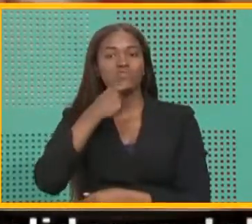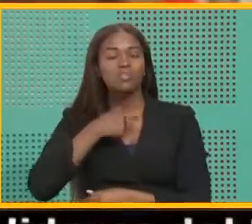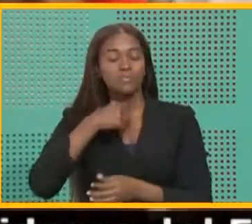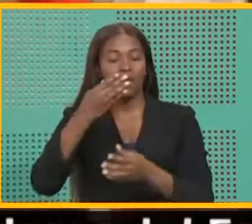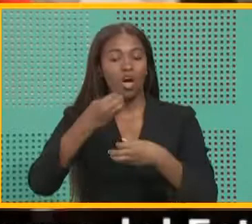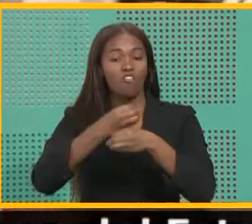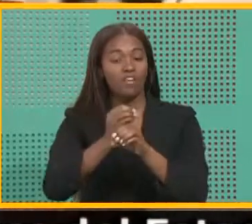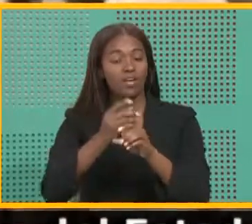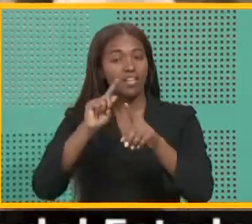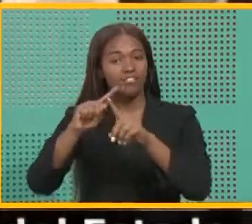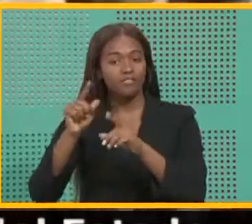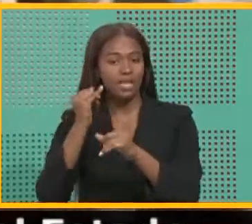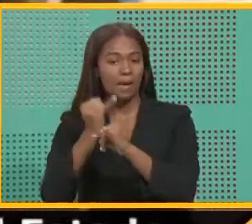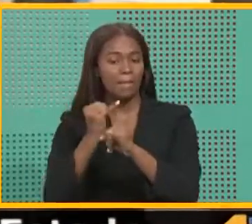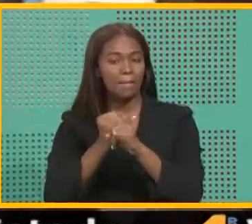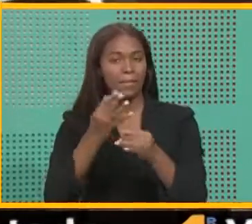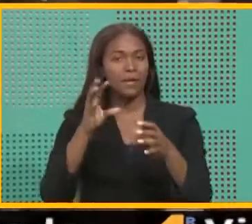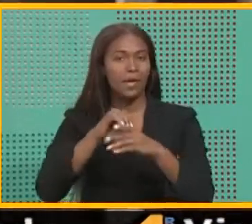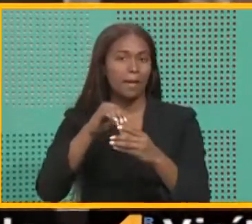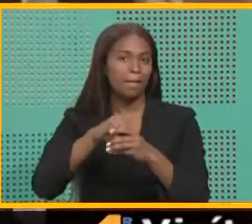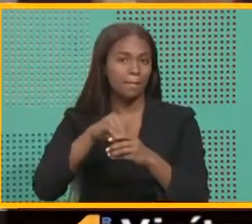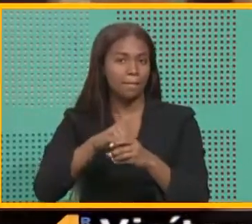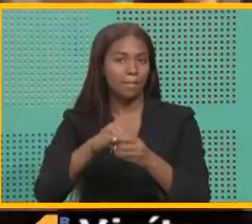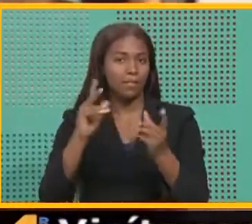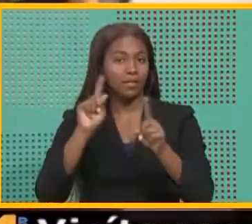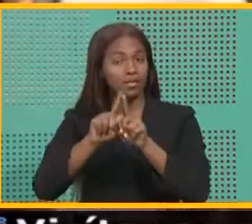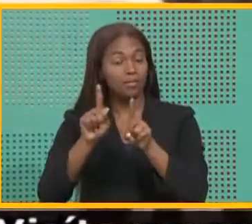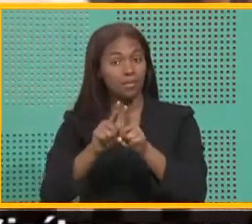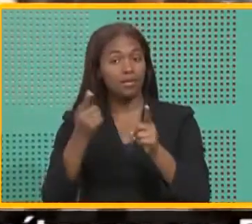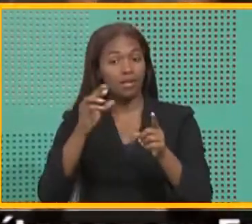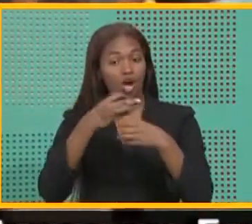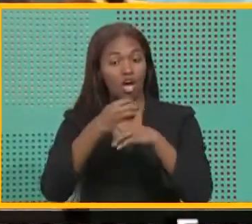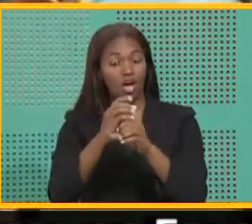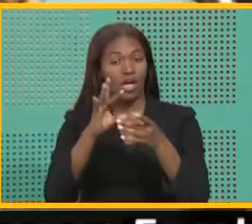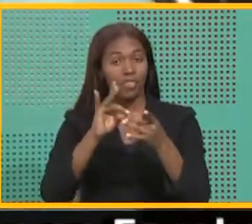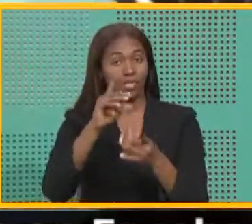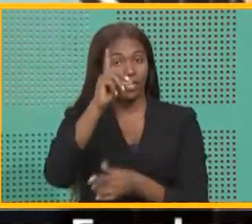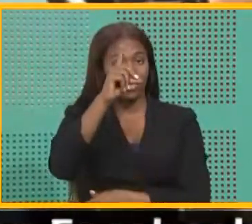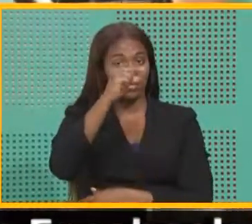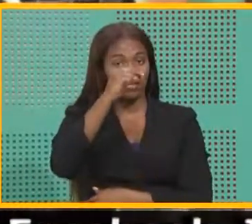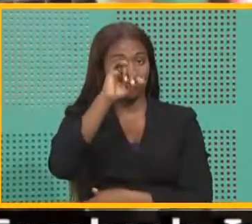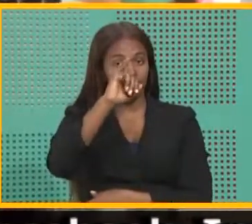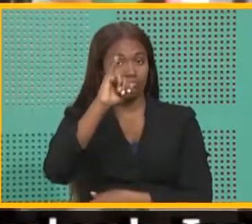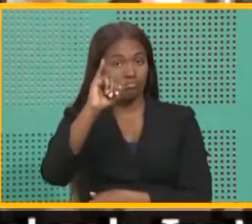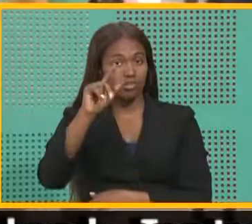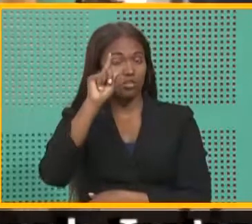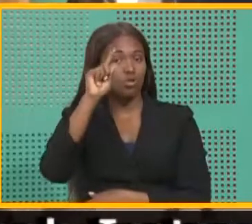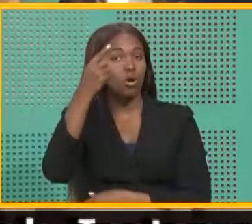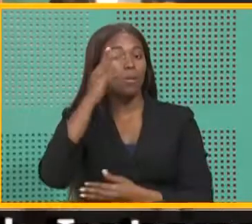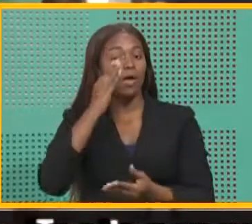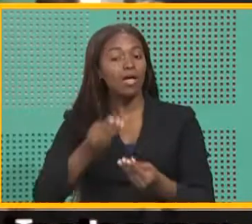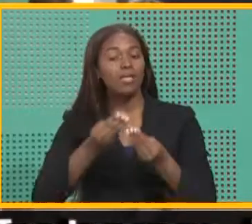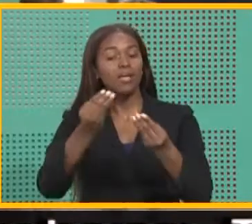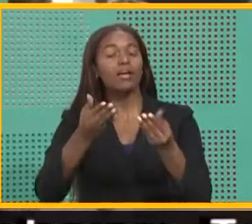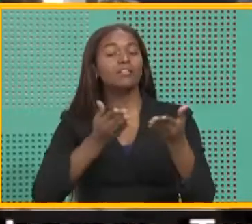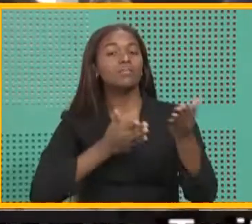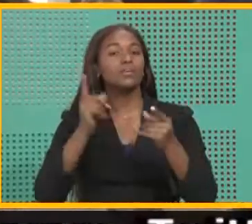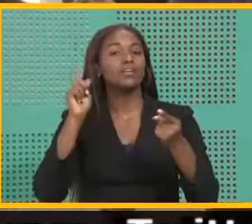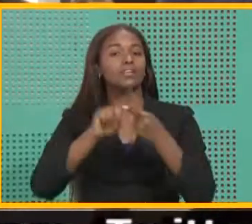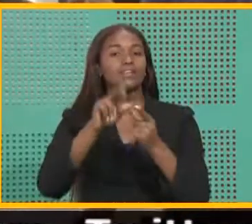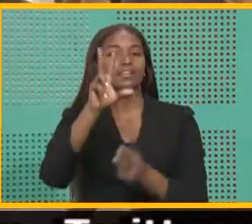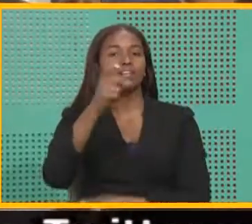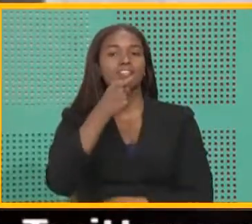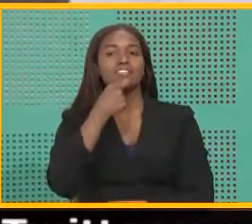las oficinas de las entidades financieras, mientras que las oficinas de la DGI solo ofrecerán servicio hasta el 30